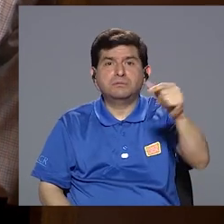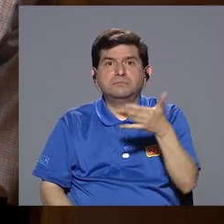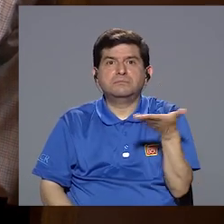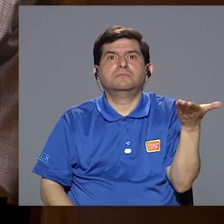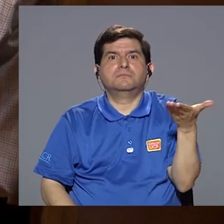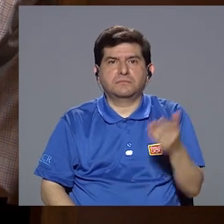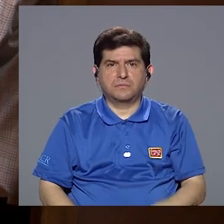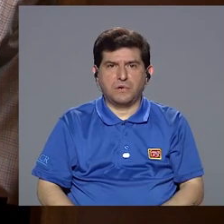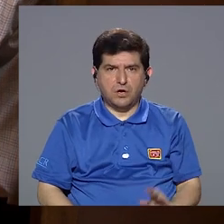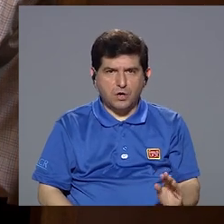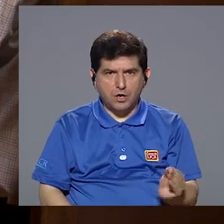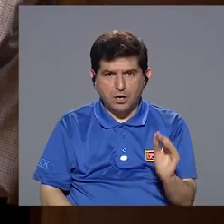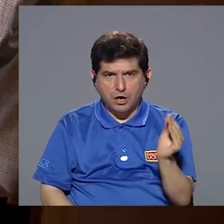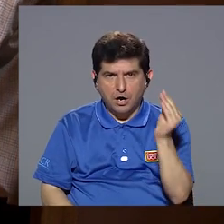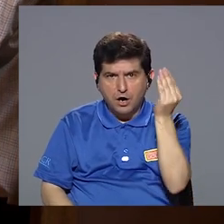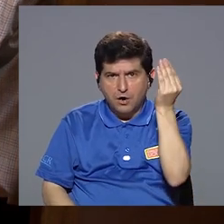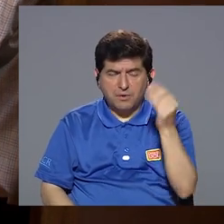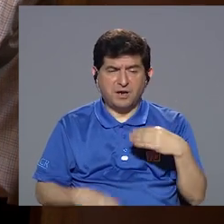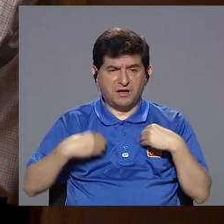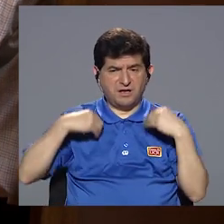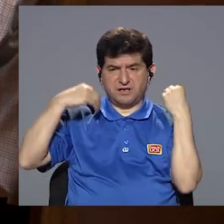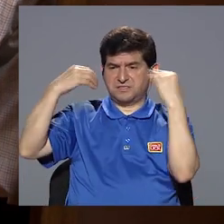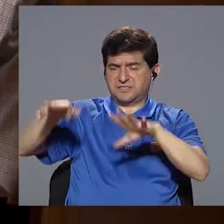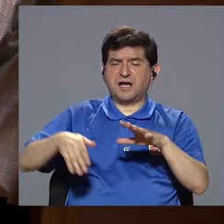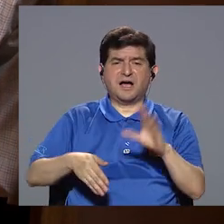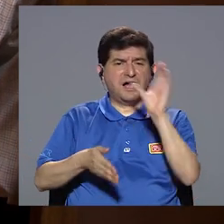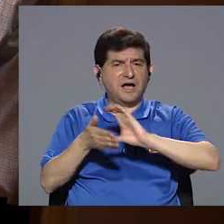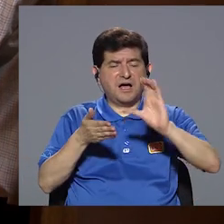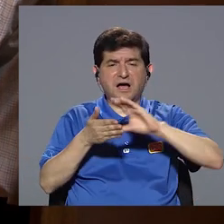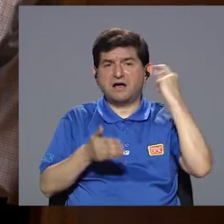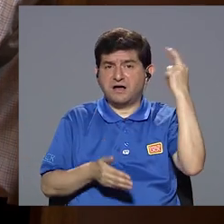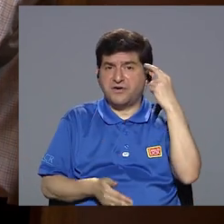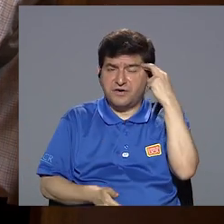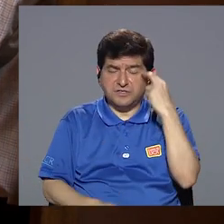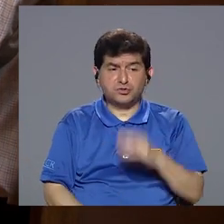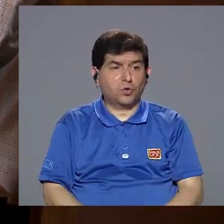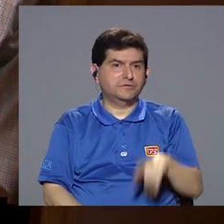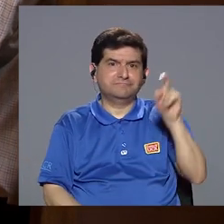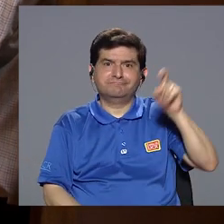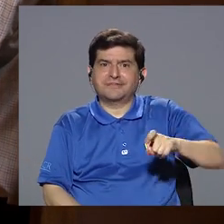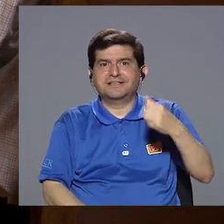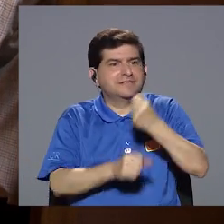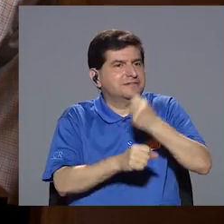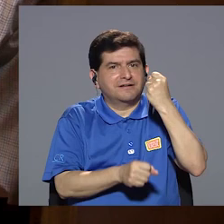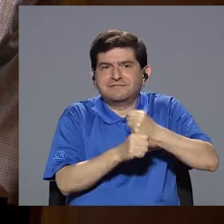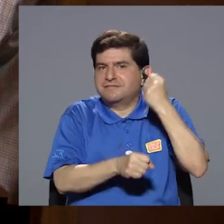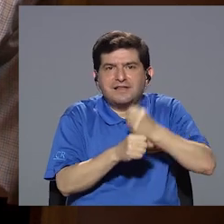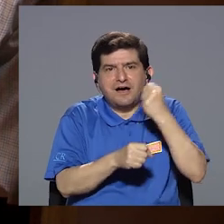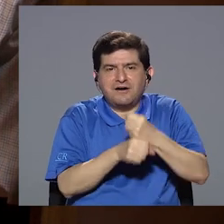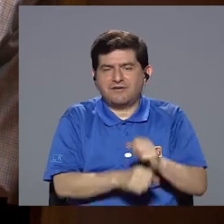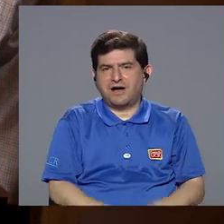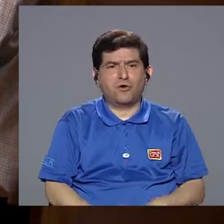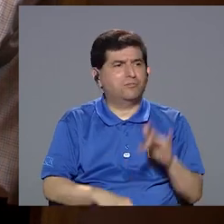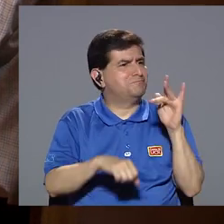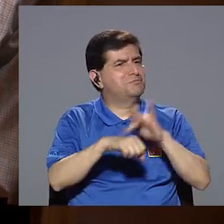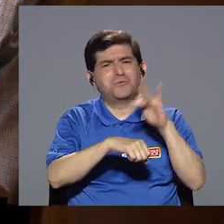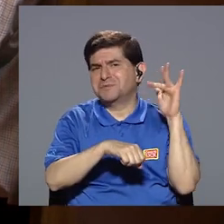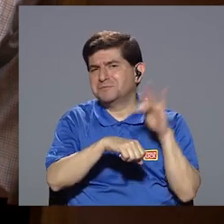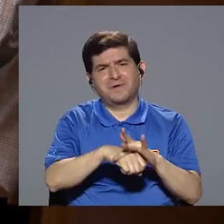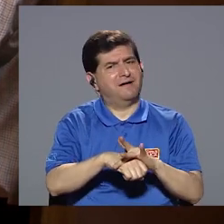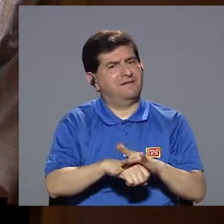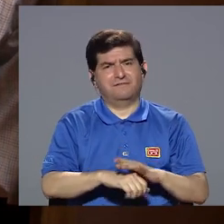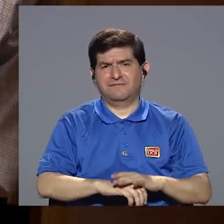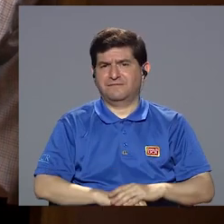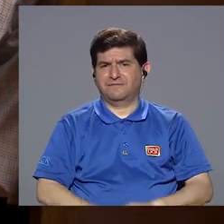es que muchos jóvenes abandonan el colegio precisamente porque necesitan trabajar a